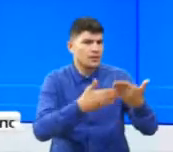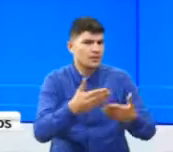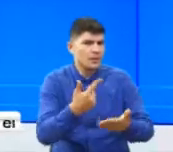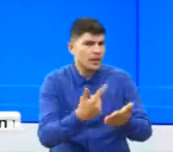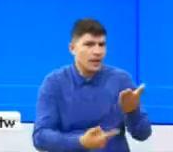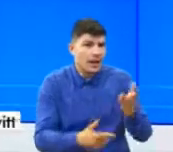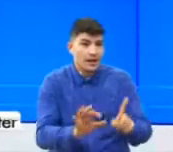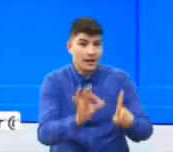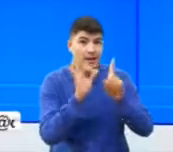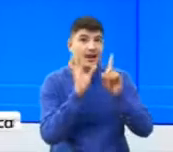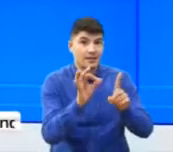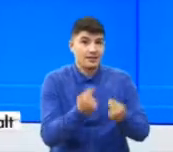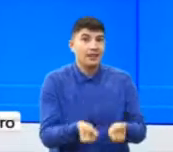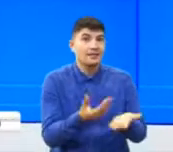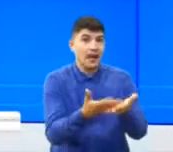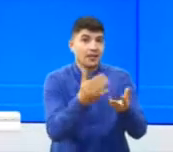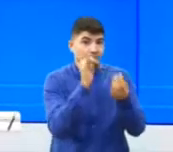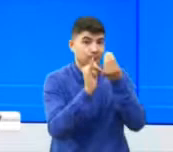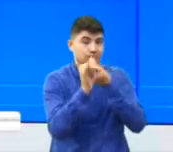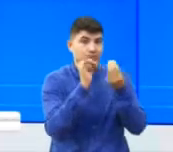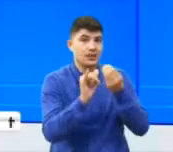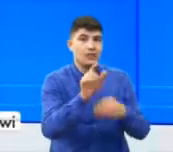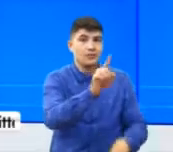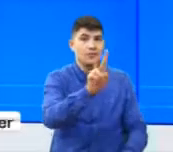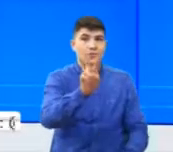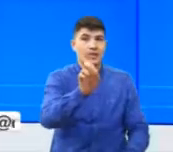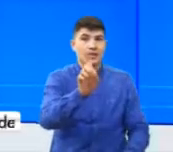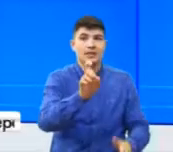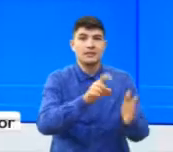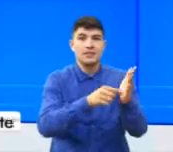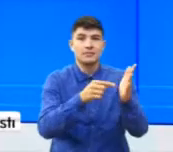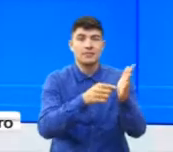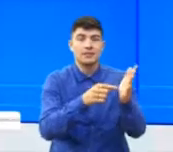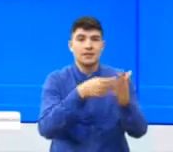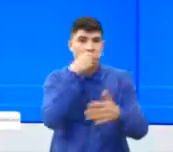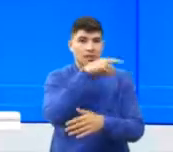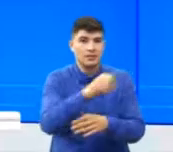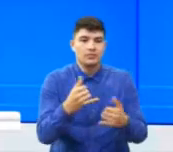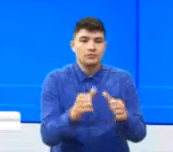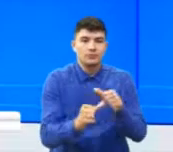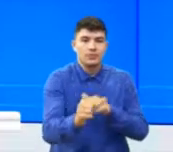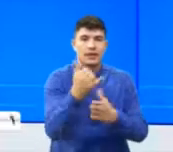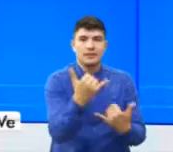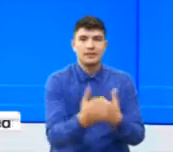garantiza la entrega del complemento nutricional a 126 mil niños para lo que resta de este año